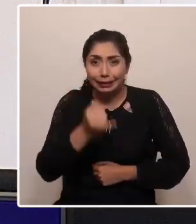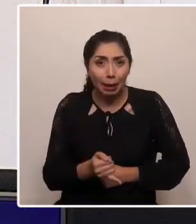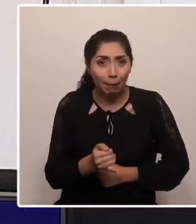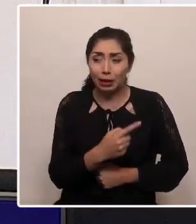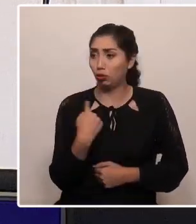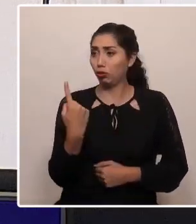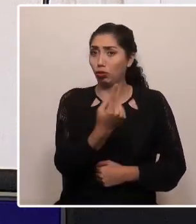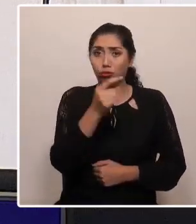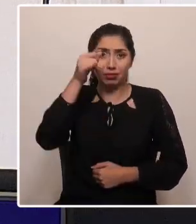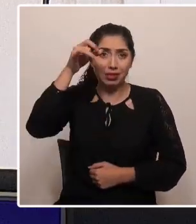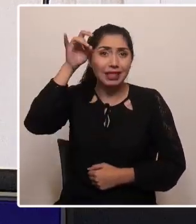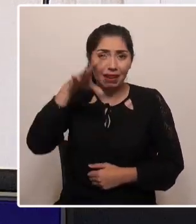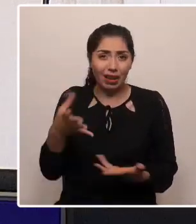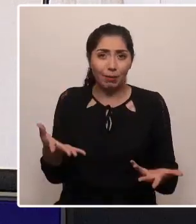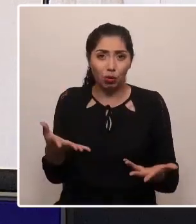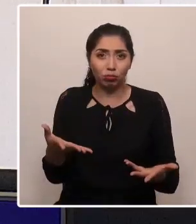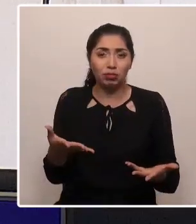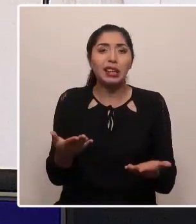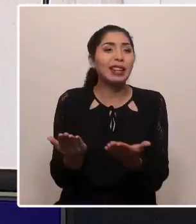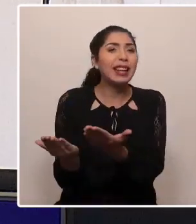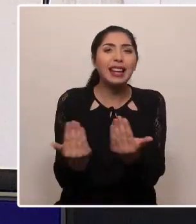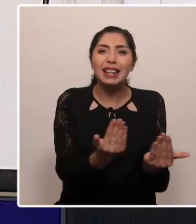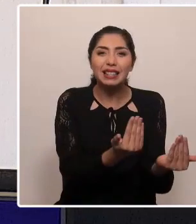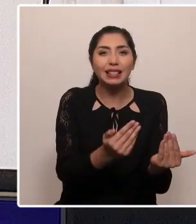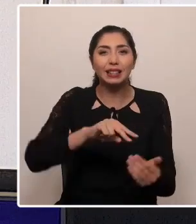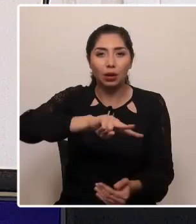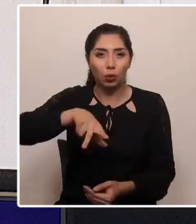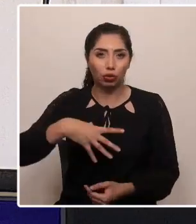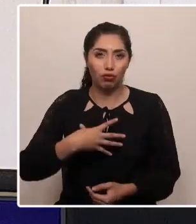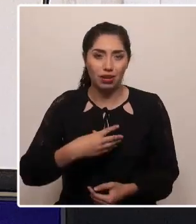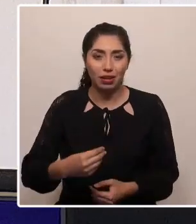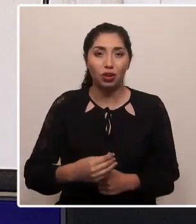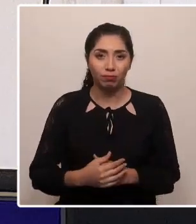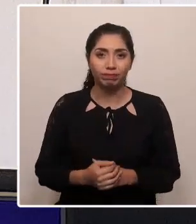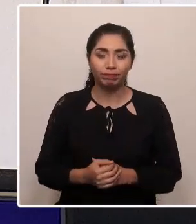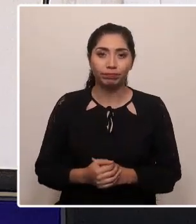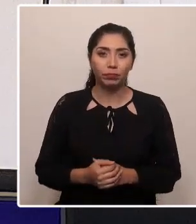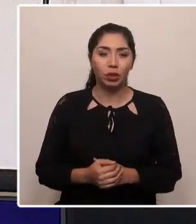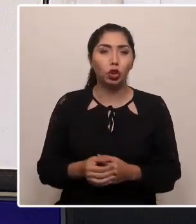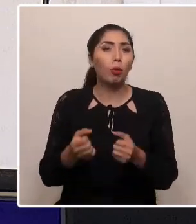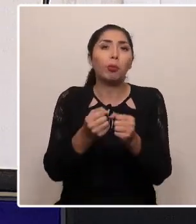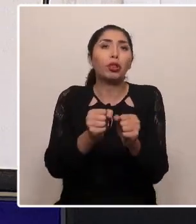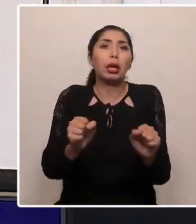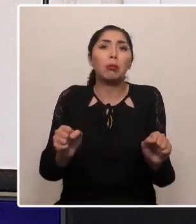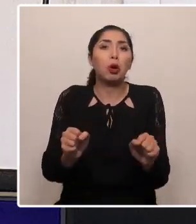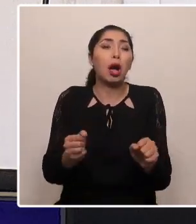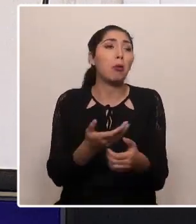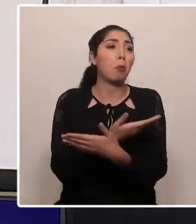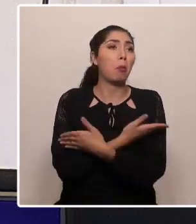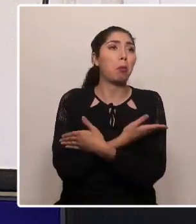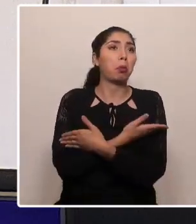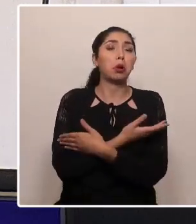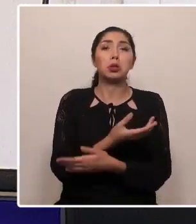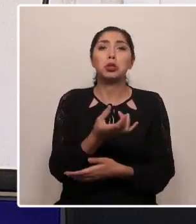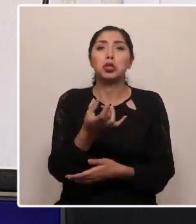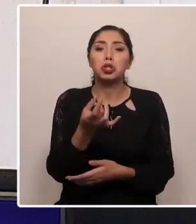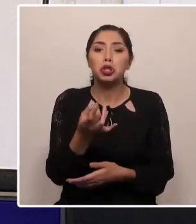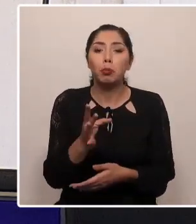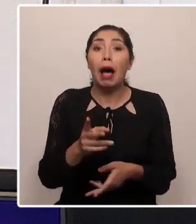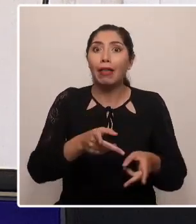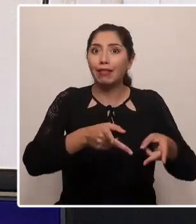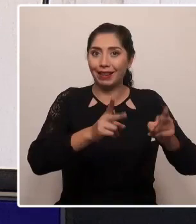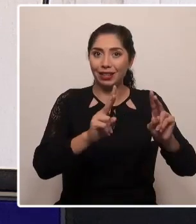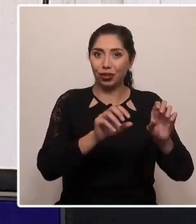sabemos lo que es mejor para nuestros hijos. No podemos conformarnos con una consagración disfrazada del derecho